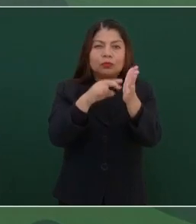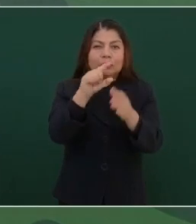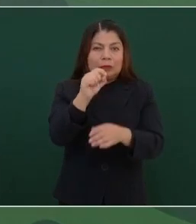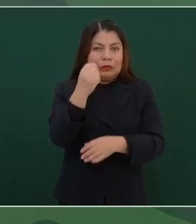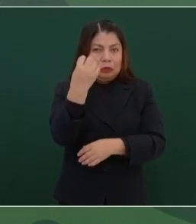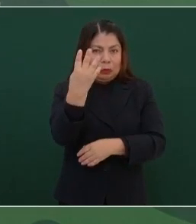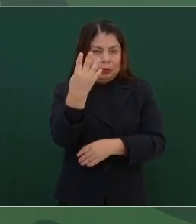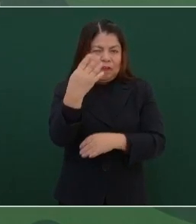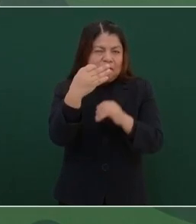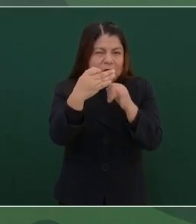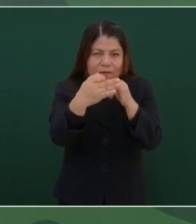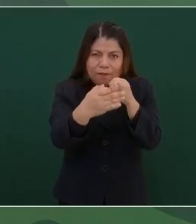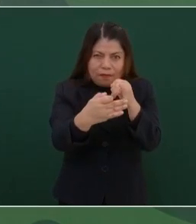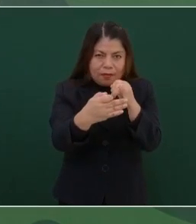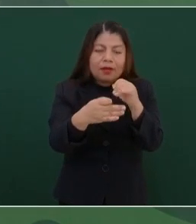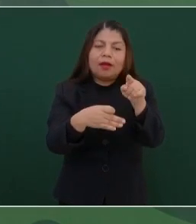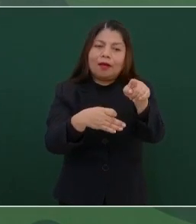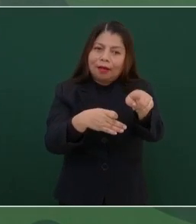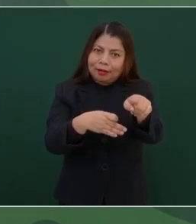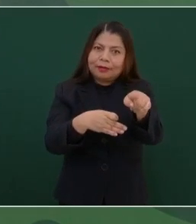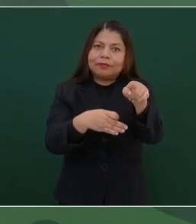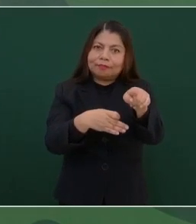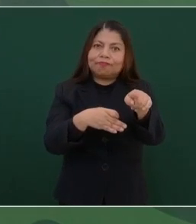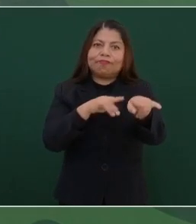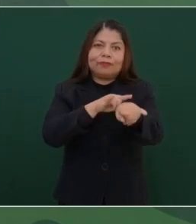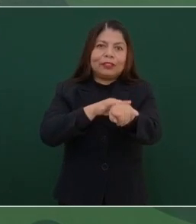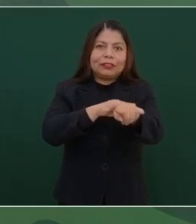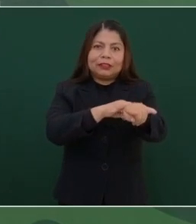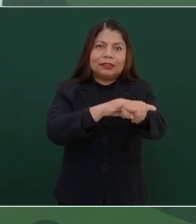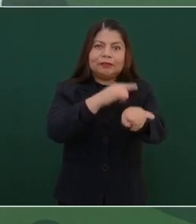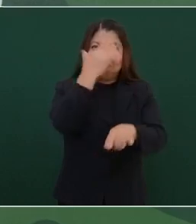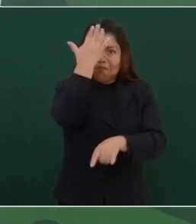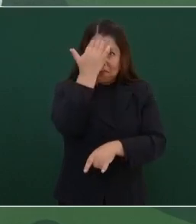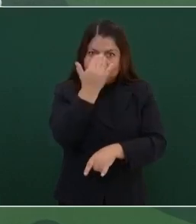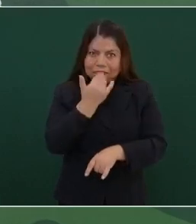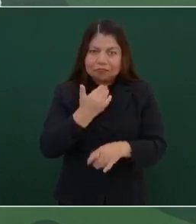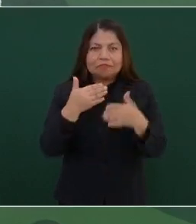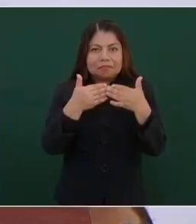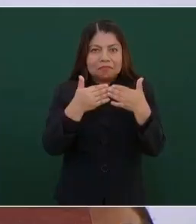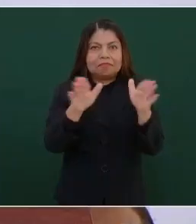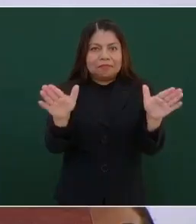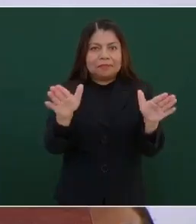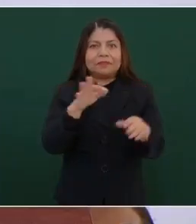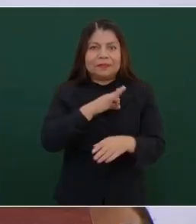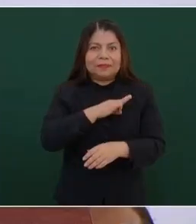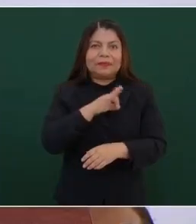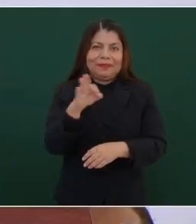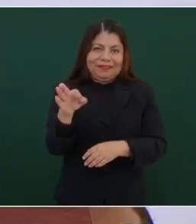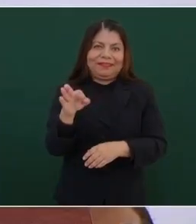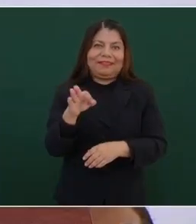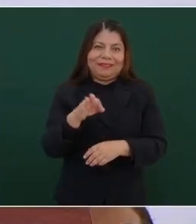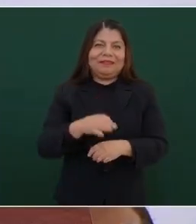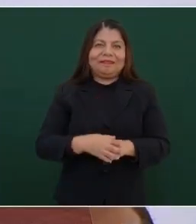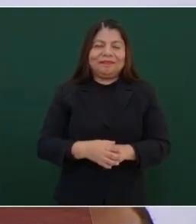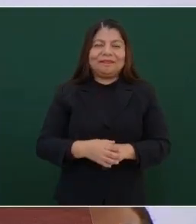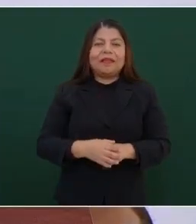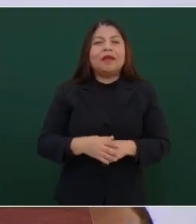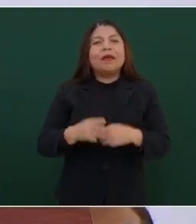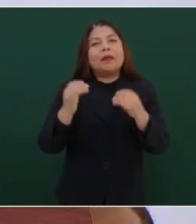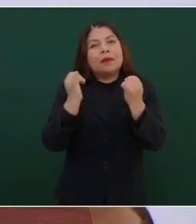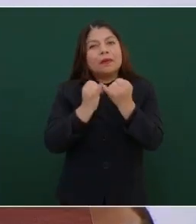abrir el tramo de Cancún-Tulum del tren. Ya va a estar los viaductos, el